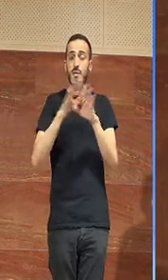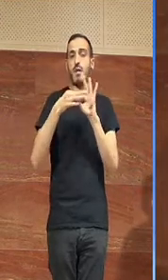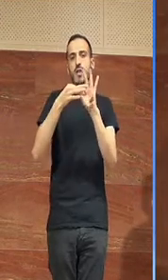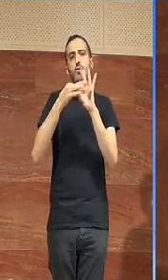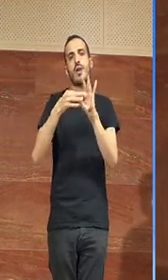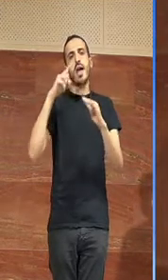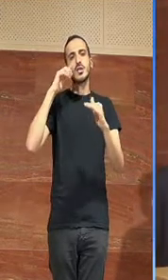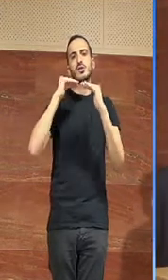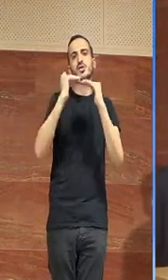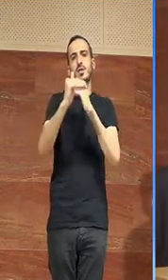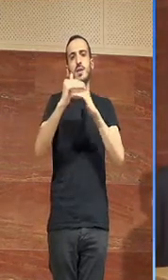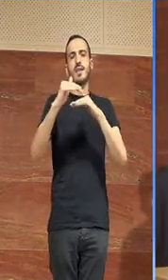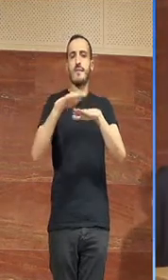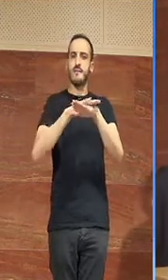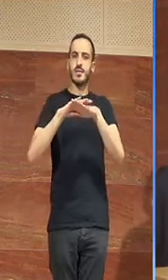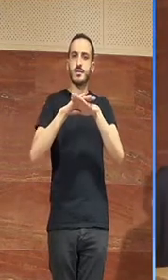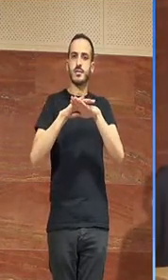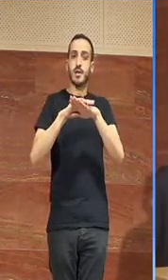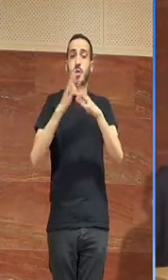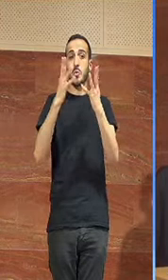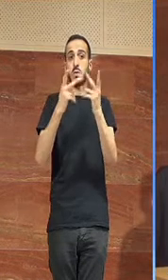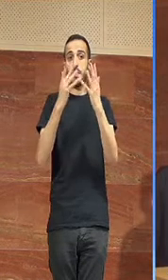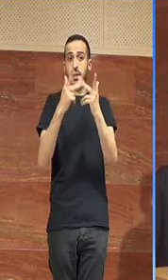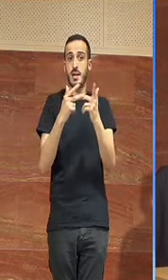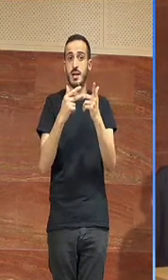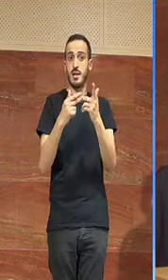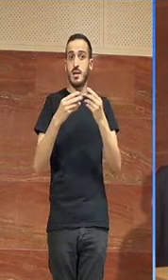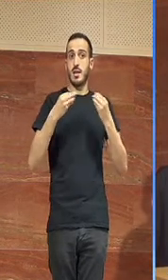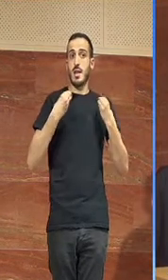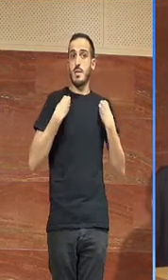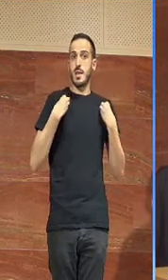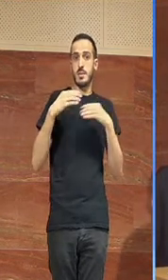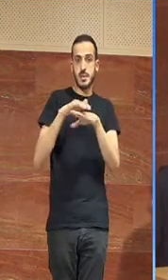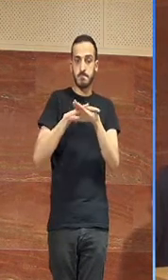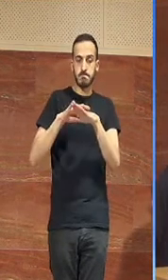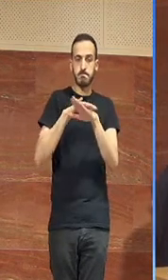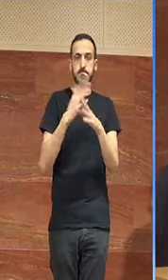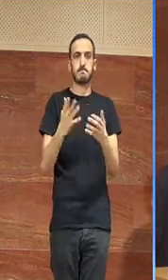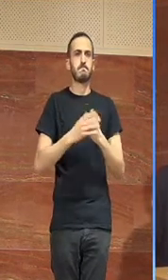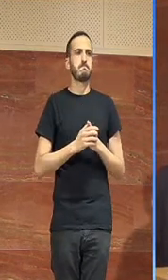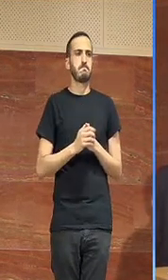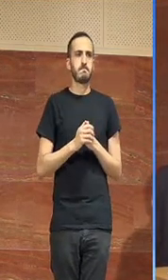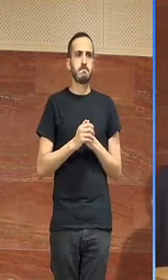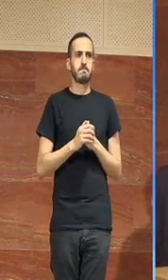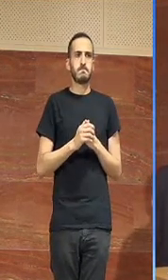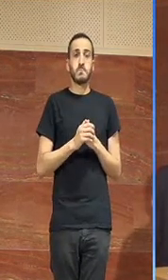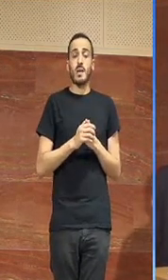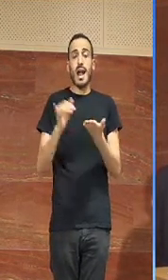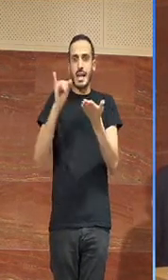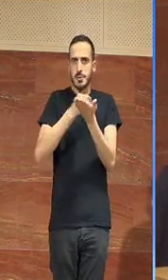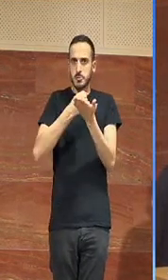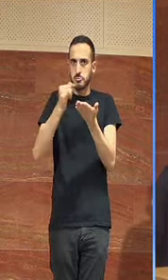Vitalidad Urbana y Habitabilidad Básica pues me gustó cómo sonaba casi, o sea, no tenía prácticamente ninguna información. Cuando llegué a esa